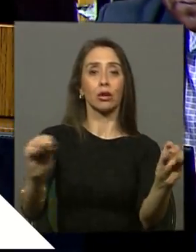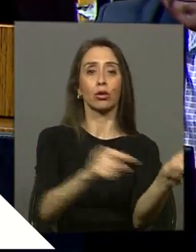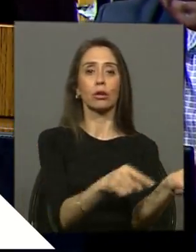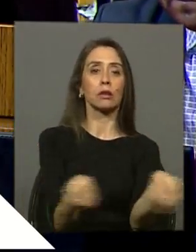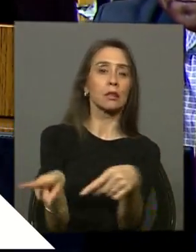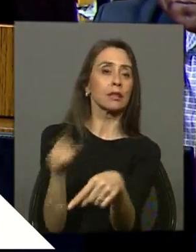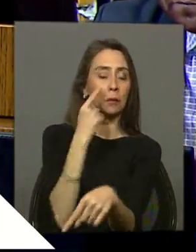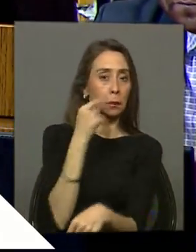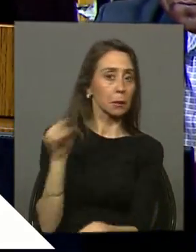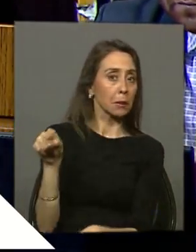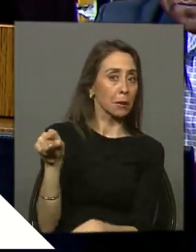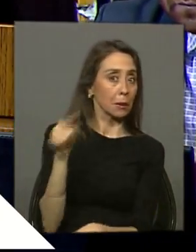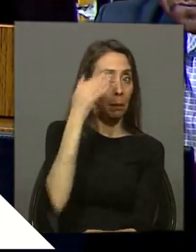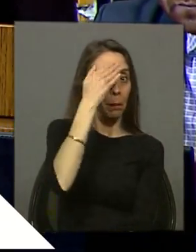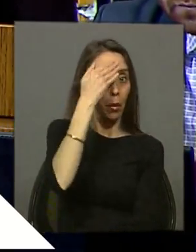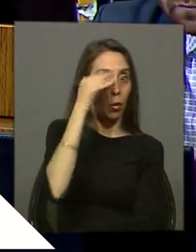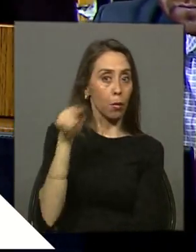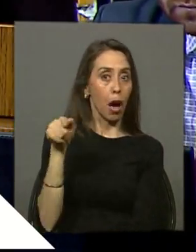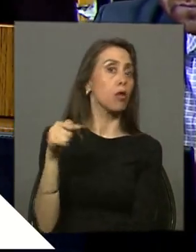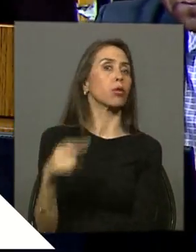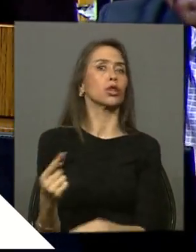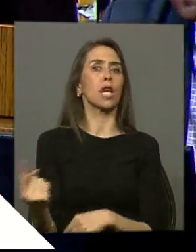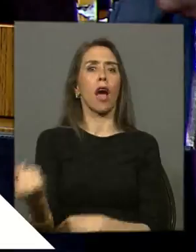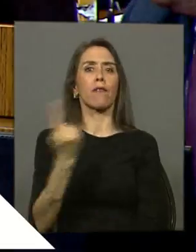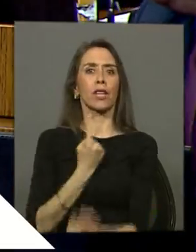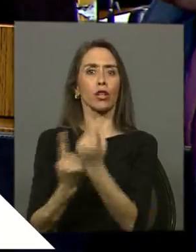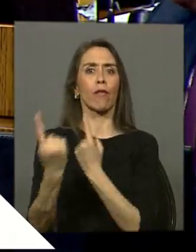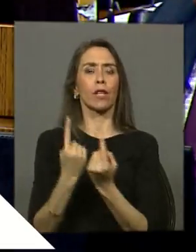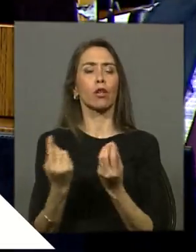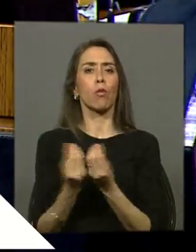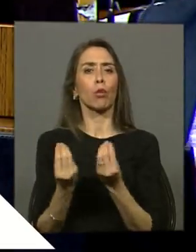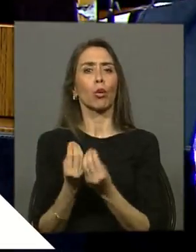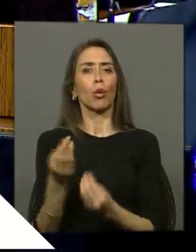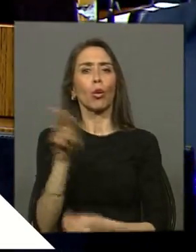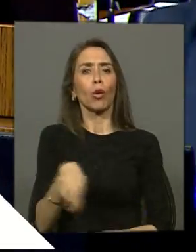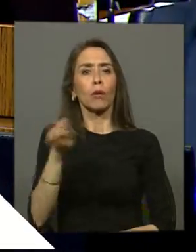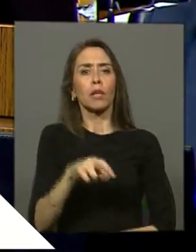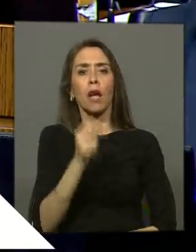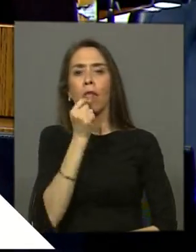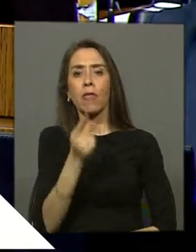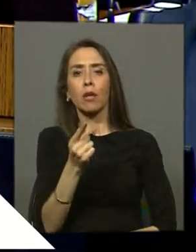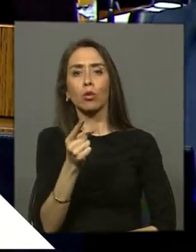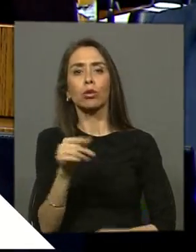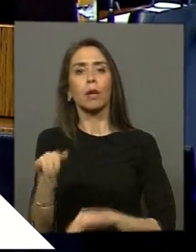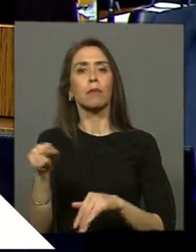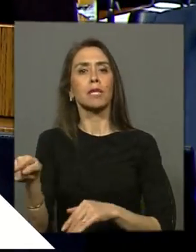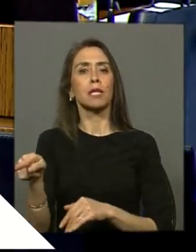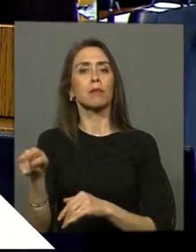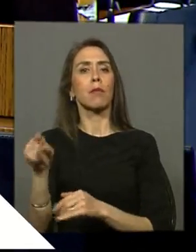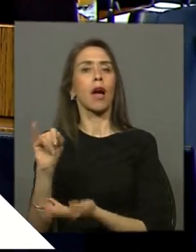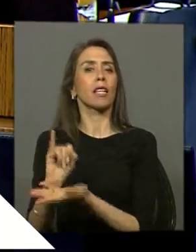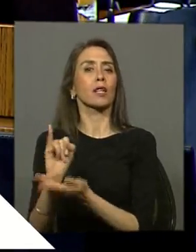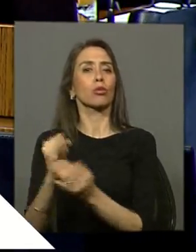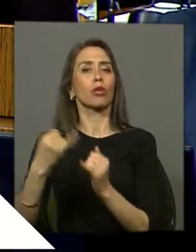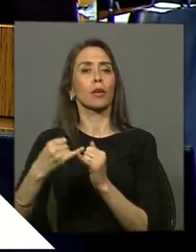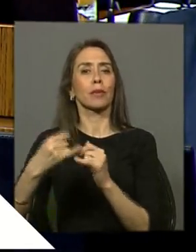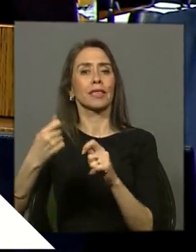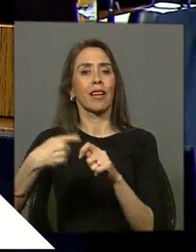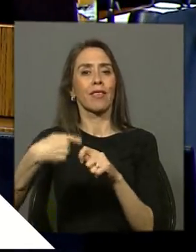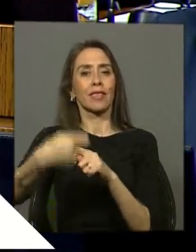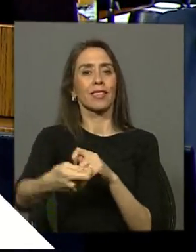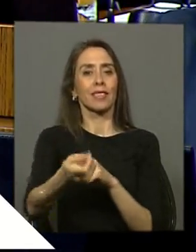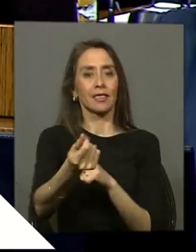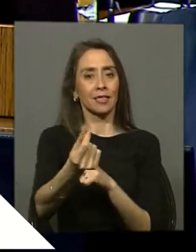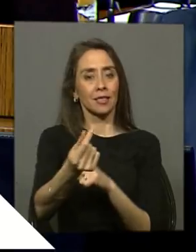saber su preocupación por denuncias reiteradas en la misma dirección y que afectaba la misma actividad financiera de manera señor